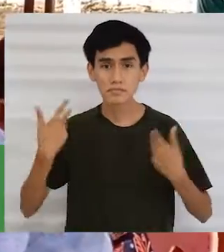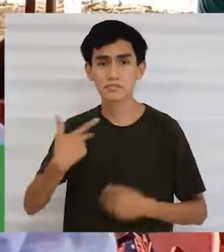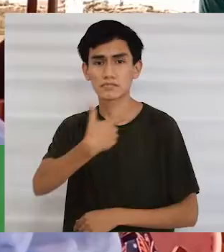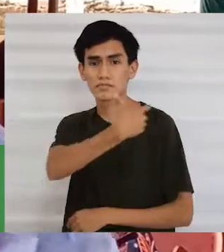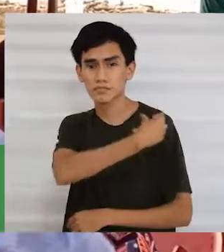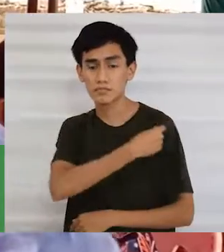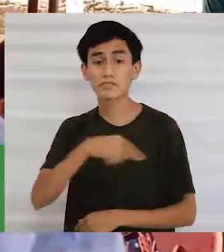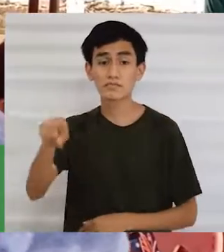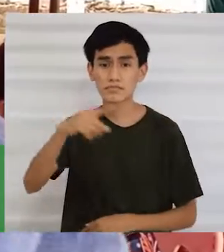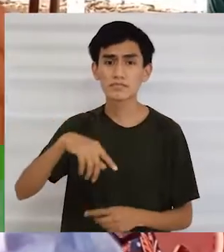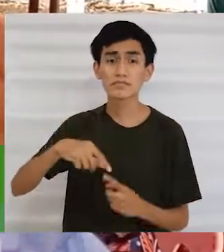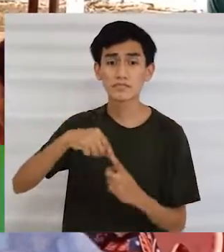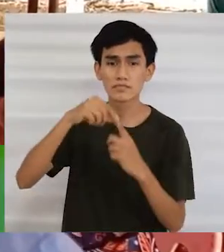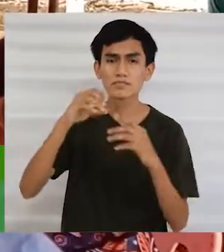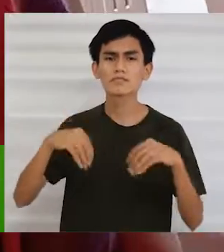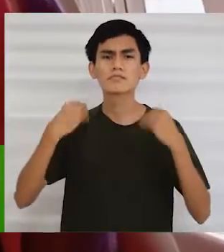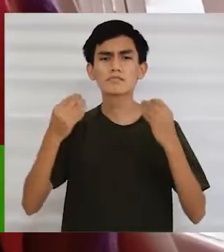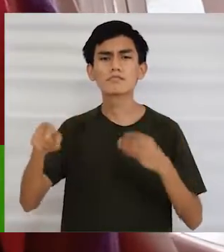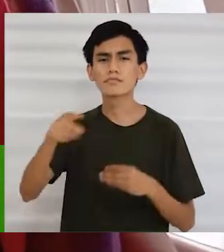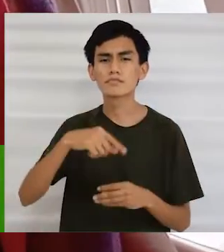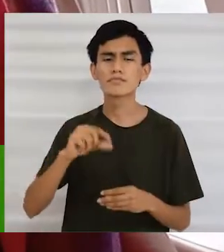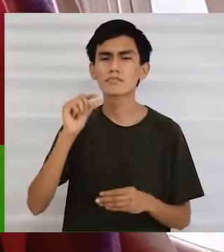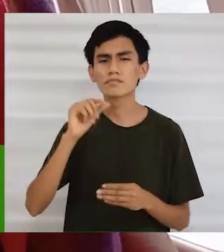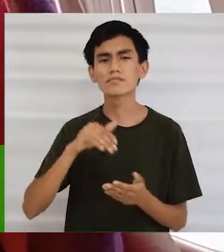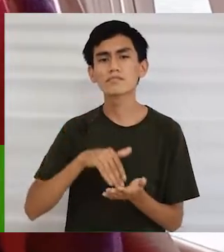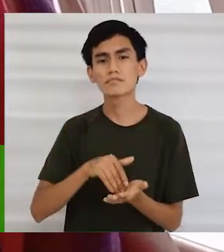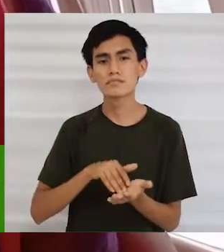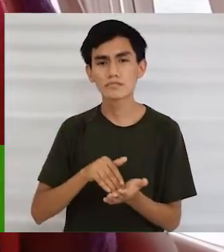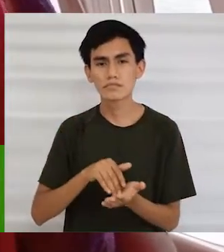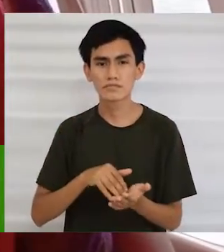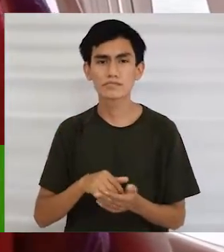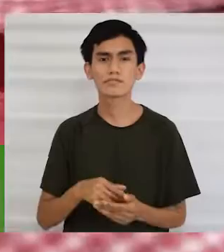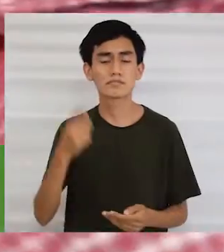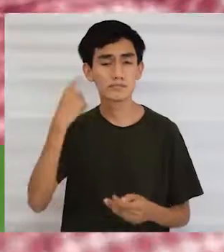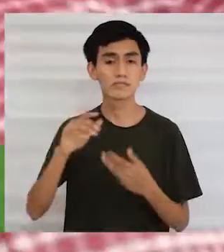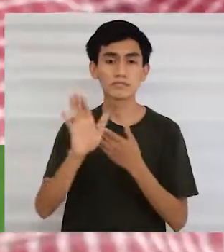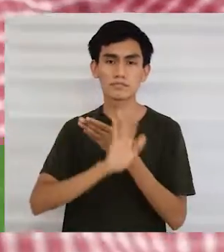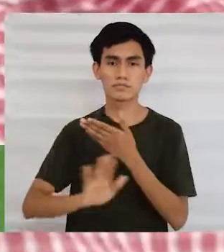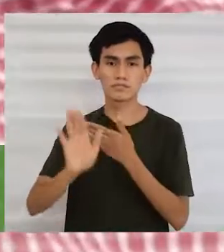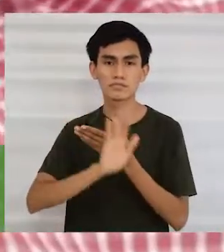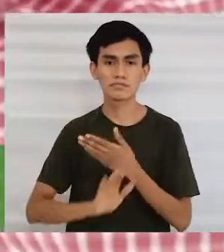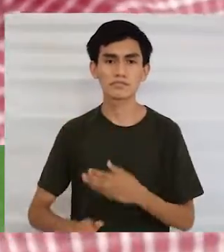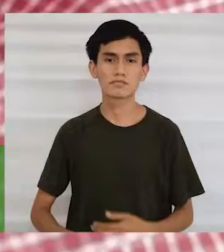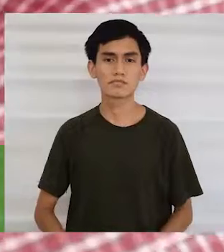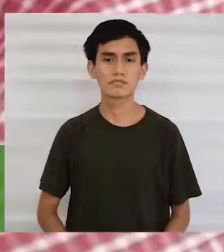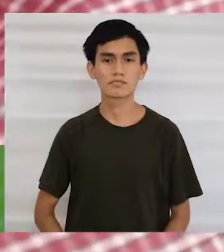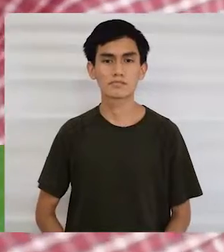¿ya? Especialmente ellos porque tienen una defensa, menos defensa para poder protegerlos, ¿no?